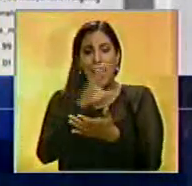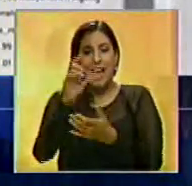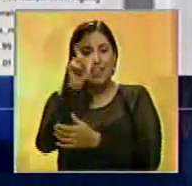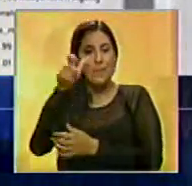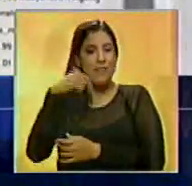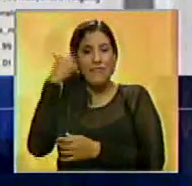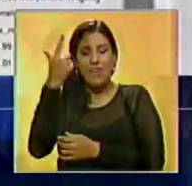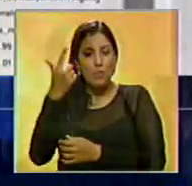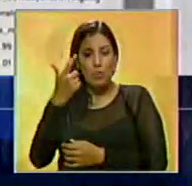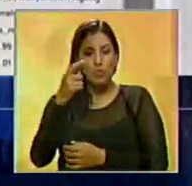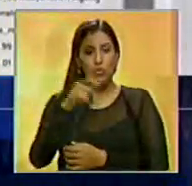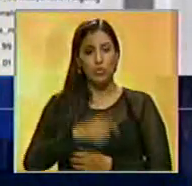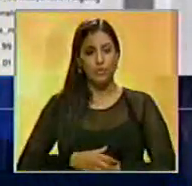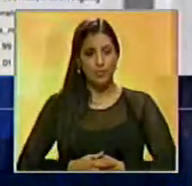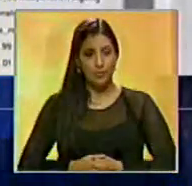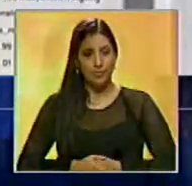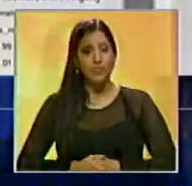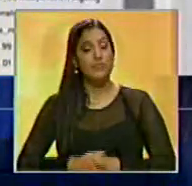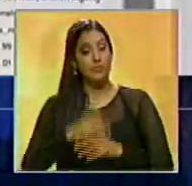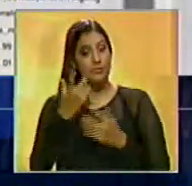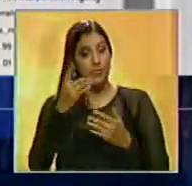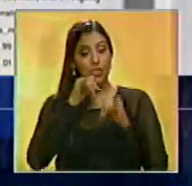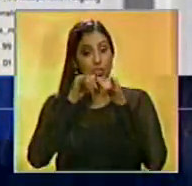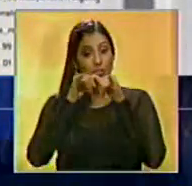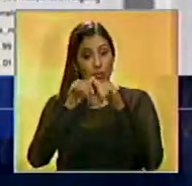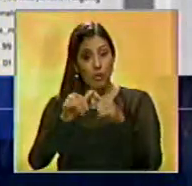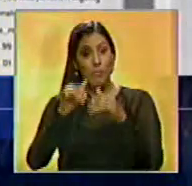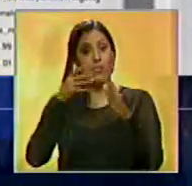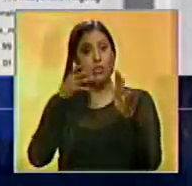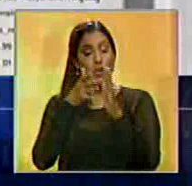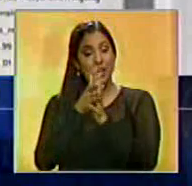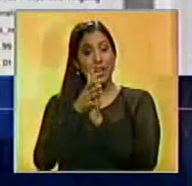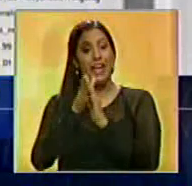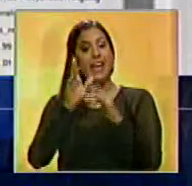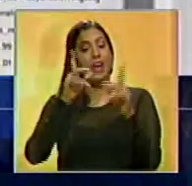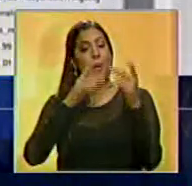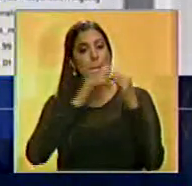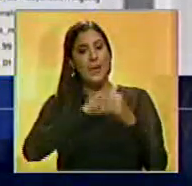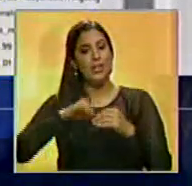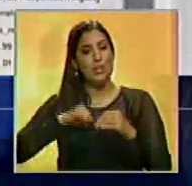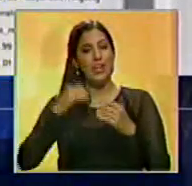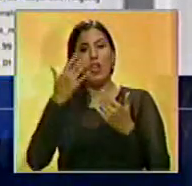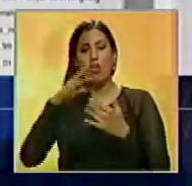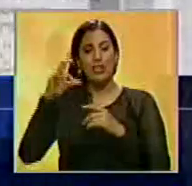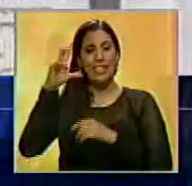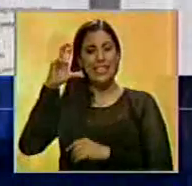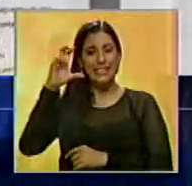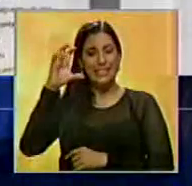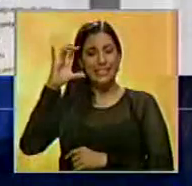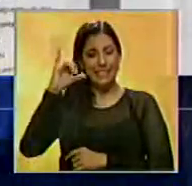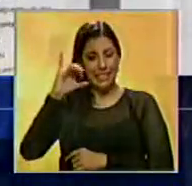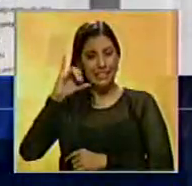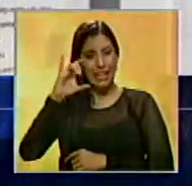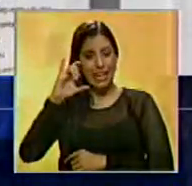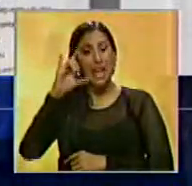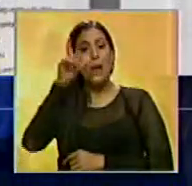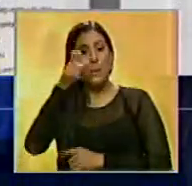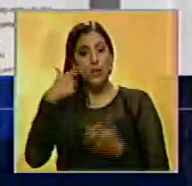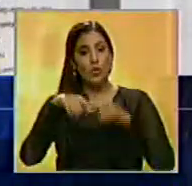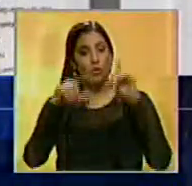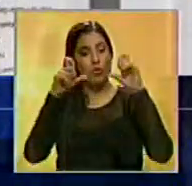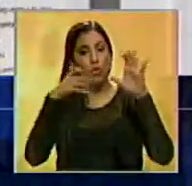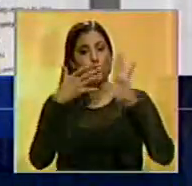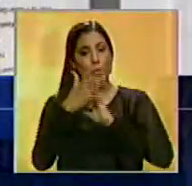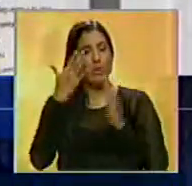productor estadounidense Pharrell Williams. La noticia la dio a través de su cuenta personal de Instagram, en la que colocó una imagen donde